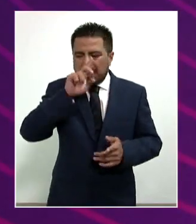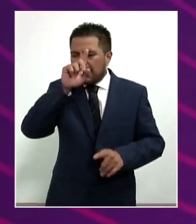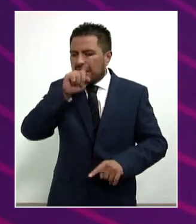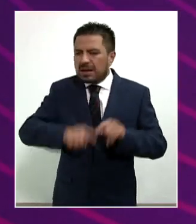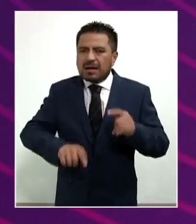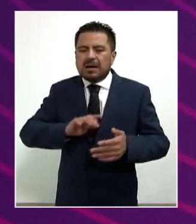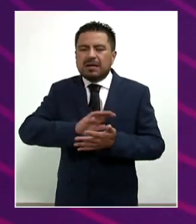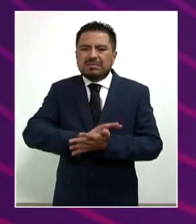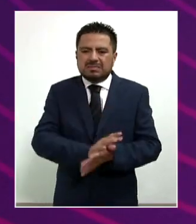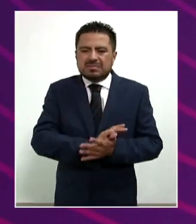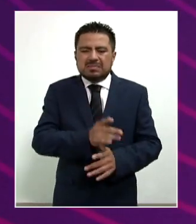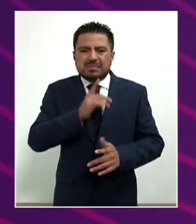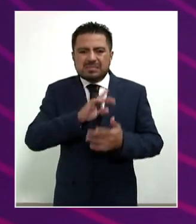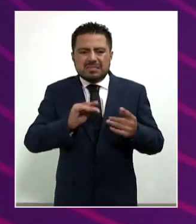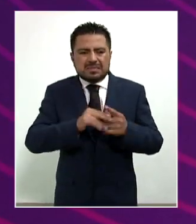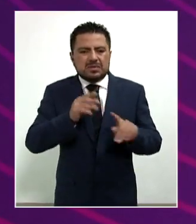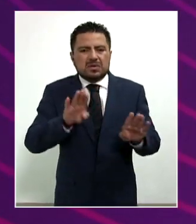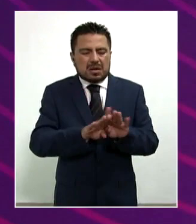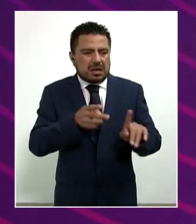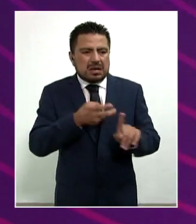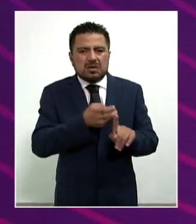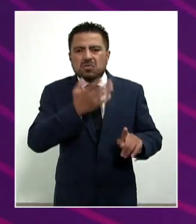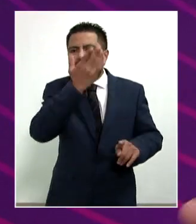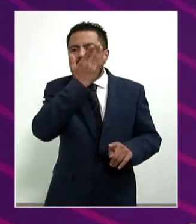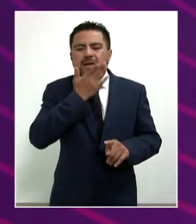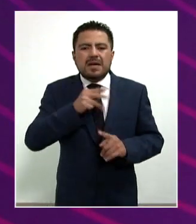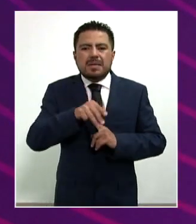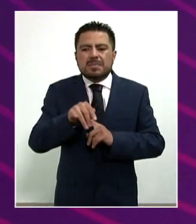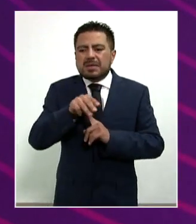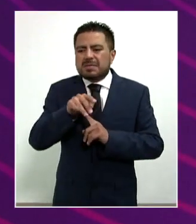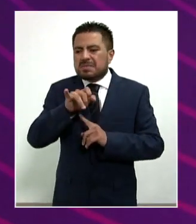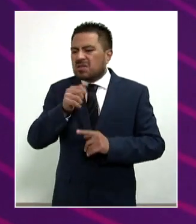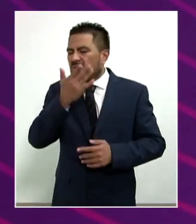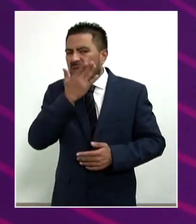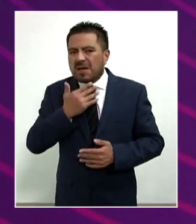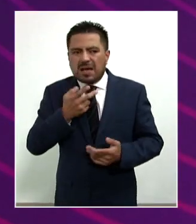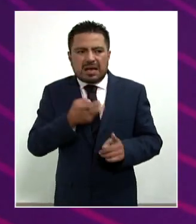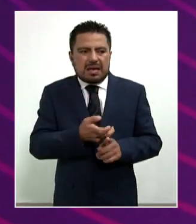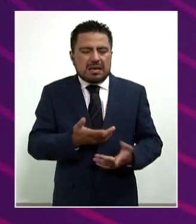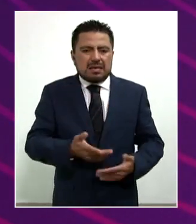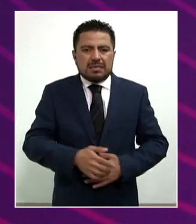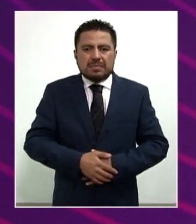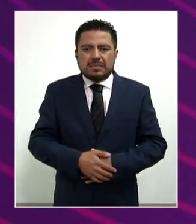que empezar a decir cosas como esa. No existen los ninis, punto.